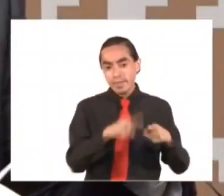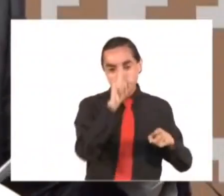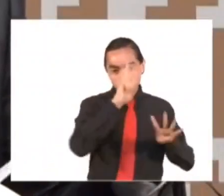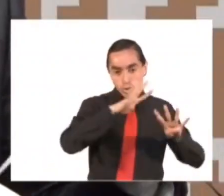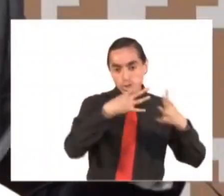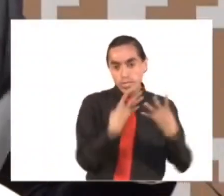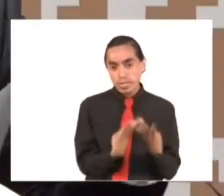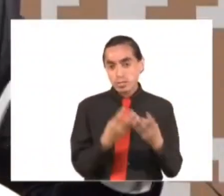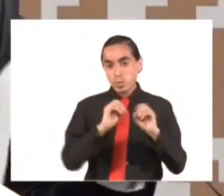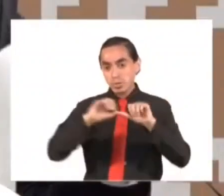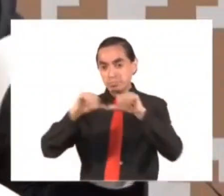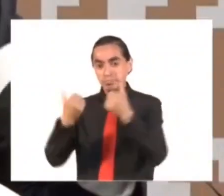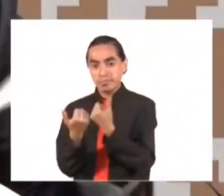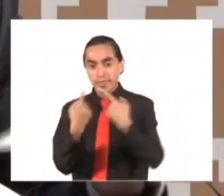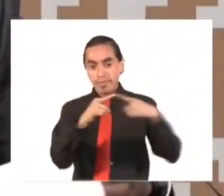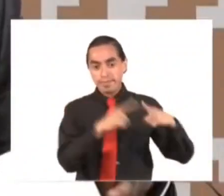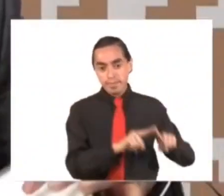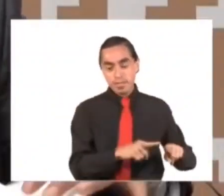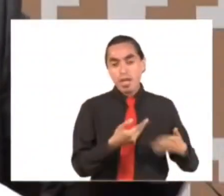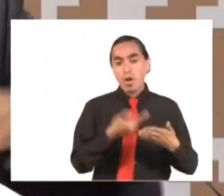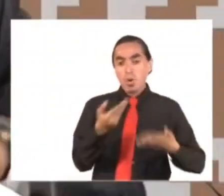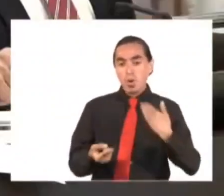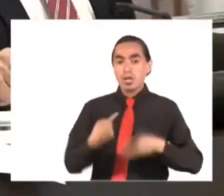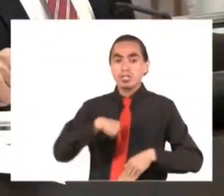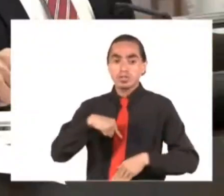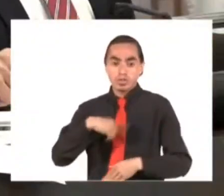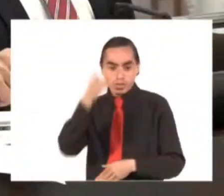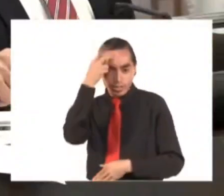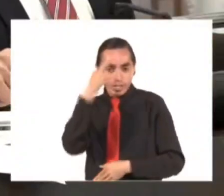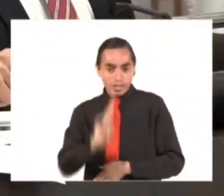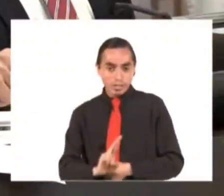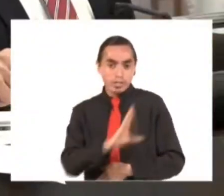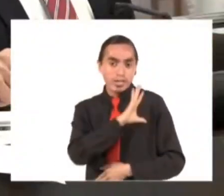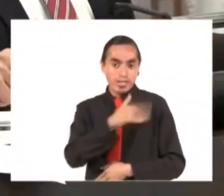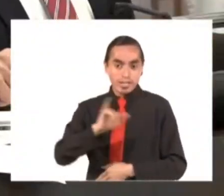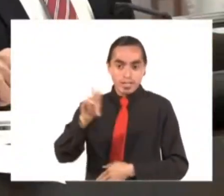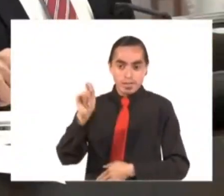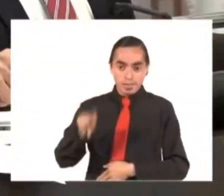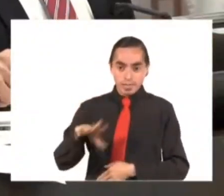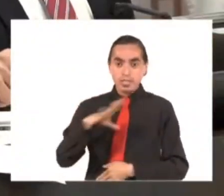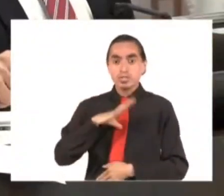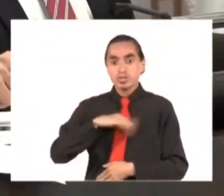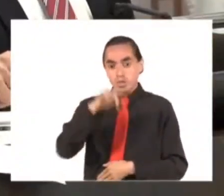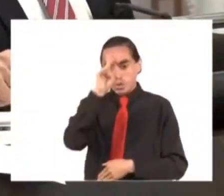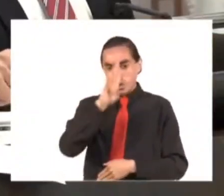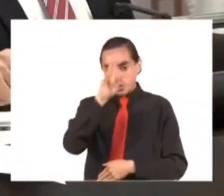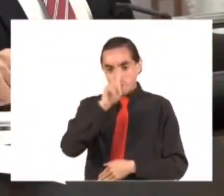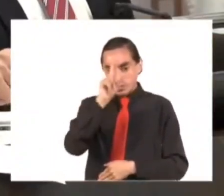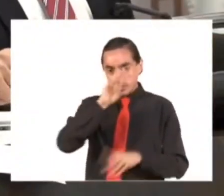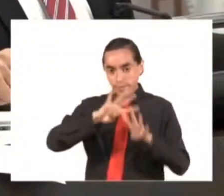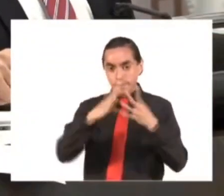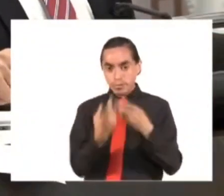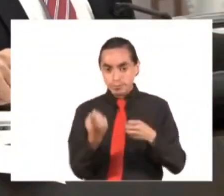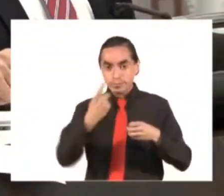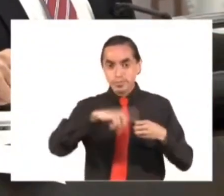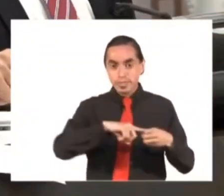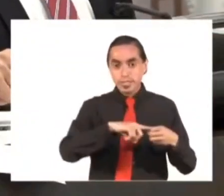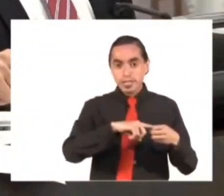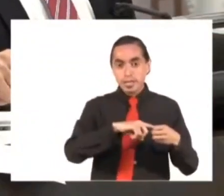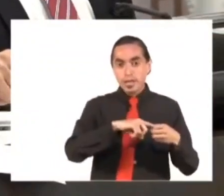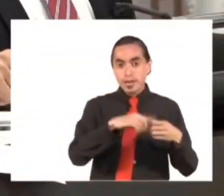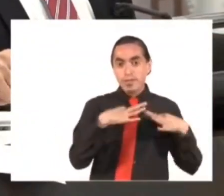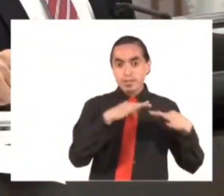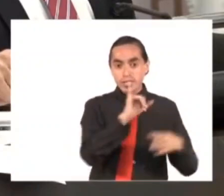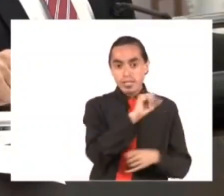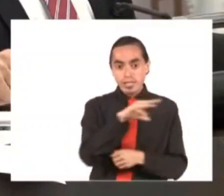decirles que actualmente, en calidad de director general del Politécnico, soy miembro del Consejo Directivo de la Fundación IMSS, de la